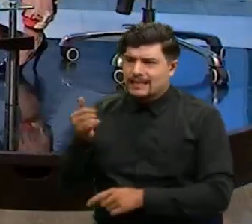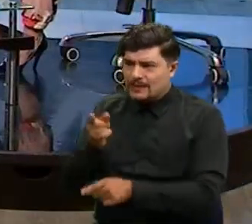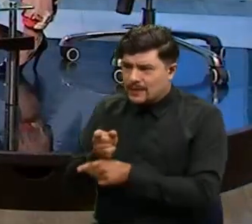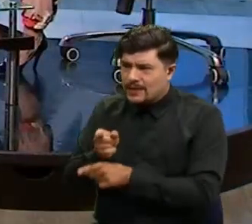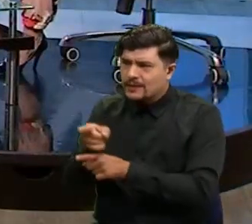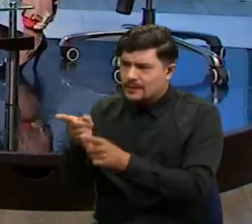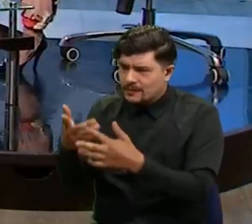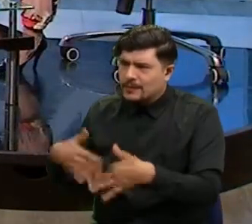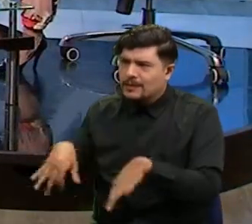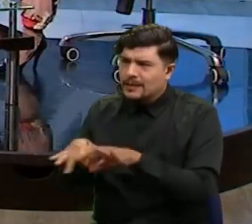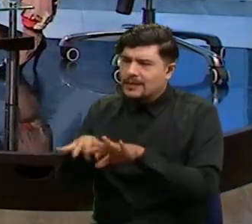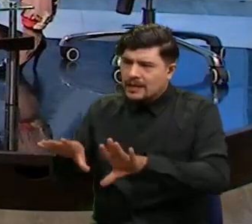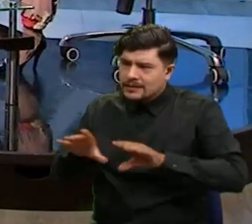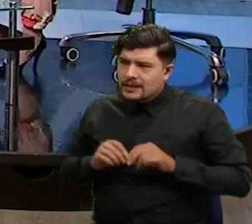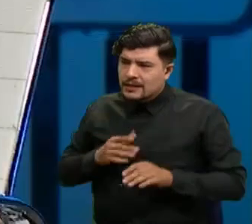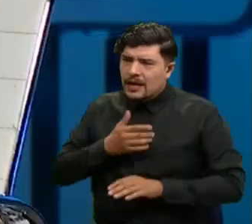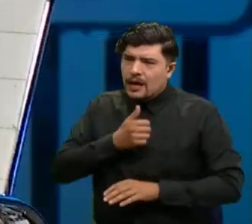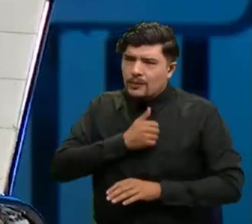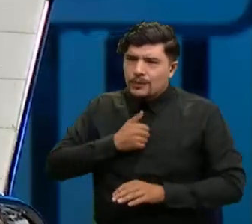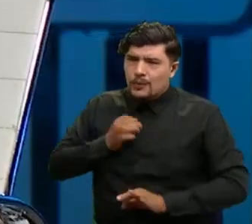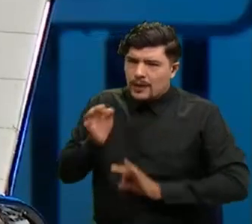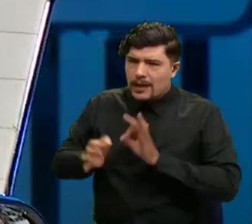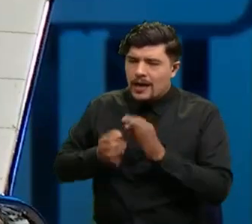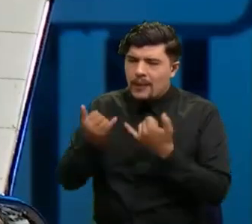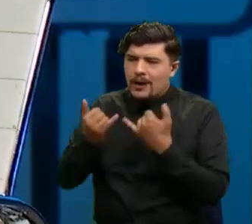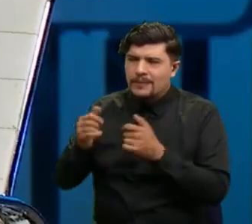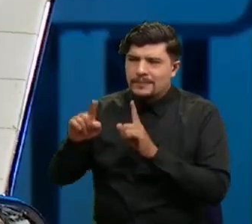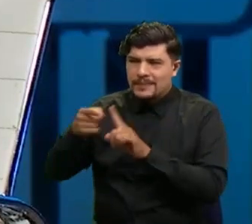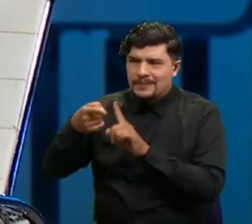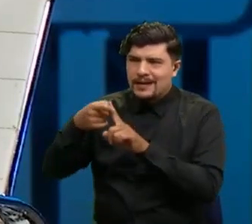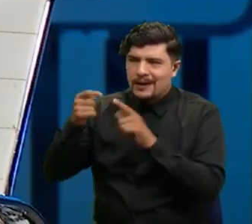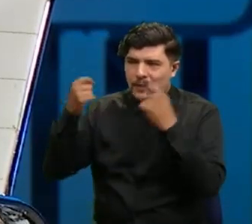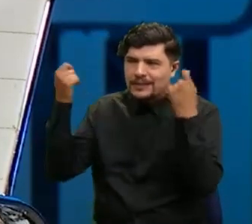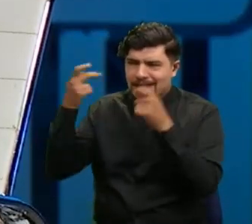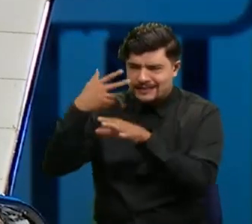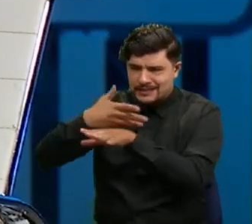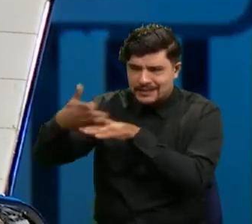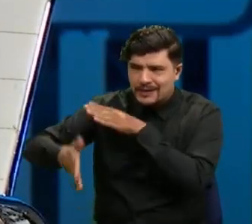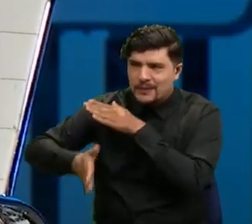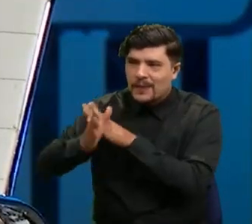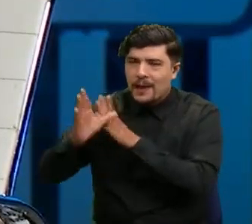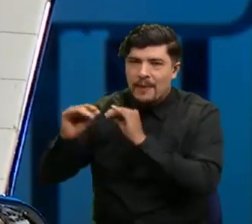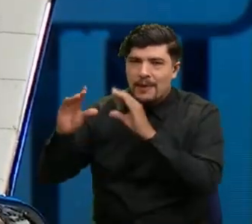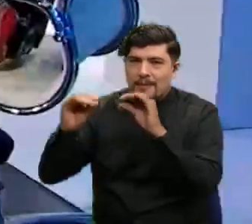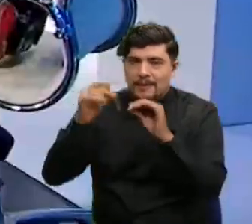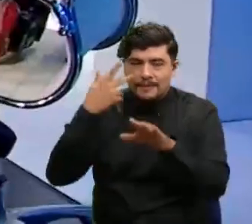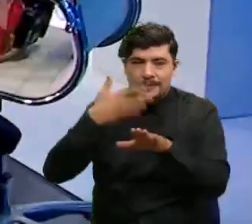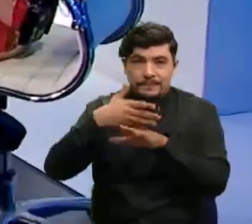doctor Felipe González, vamos a estar hablando al regreso de nuestra pausa comercial. Ya volvemos.